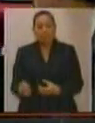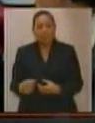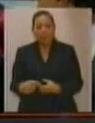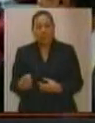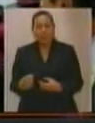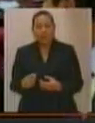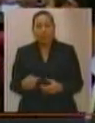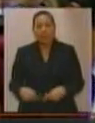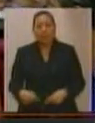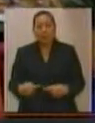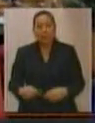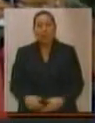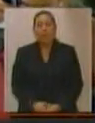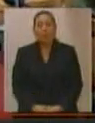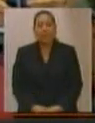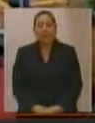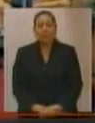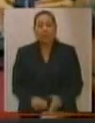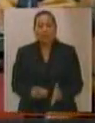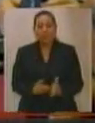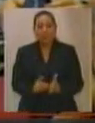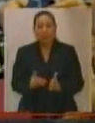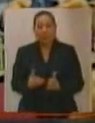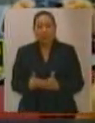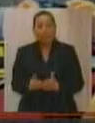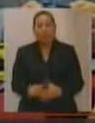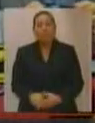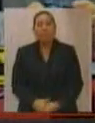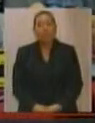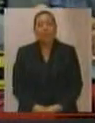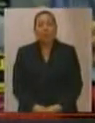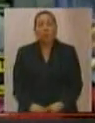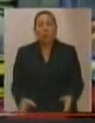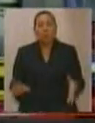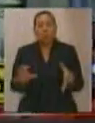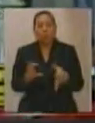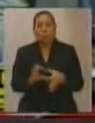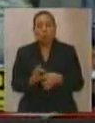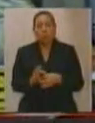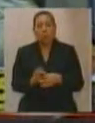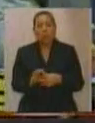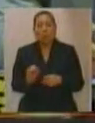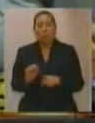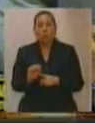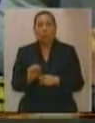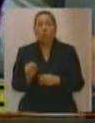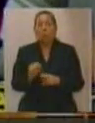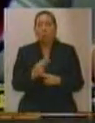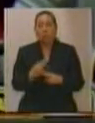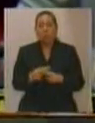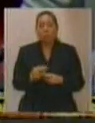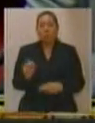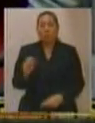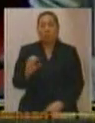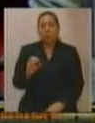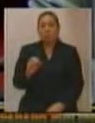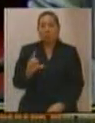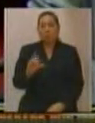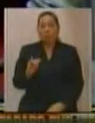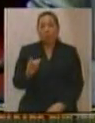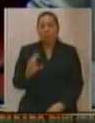recogidos del debate el dictamen de Unión Solidaria, congresista Mendoza.